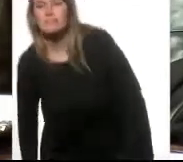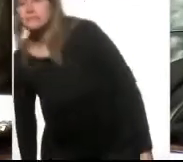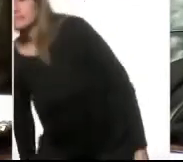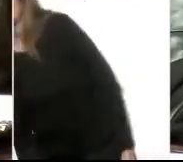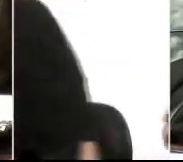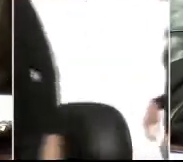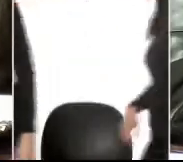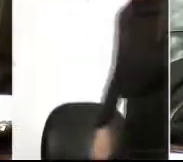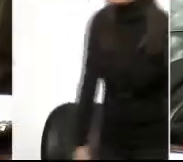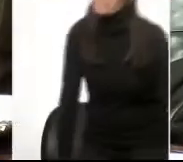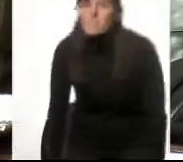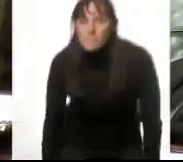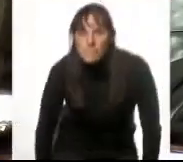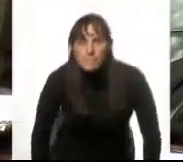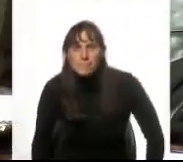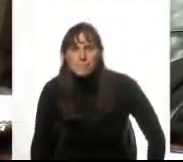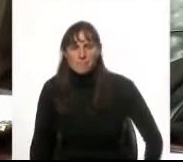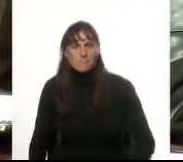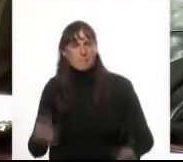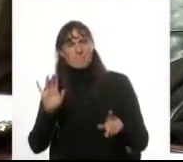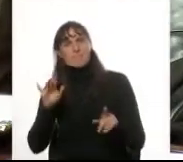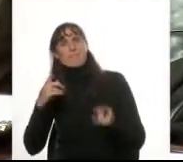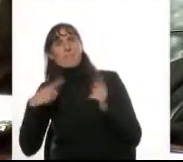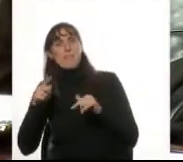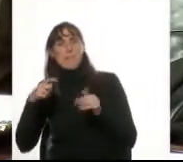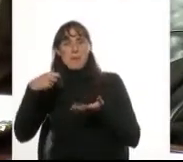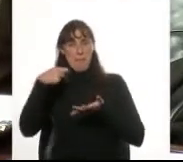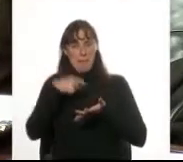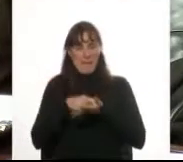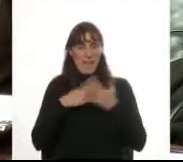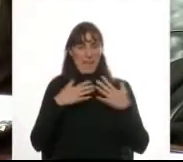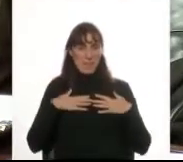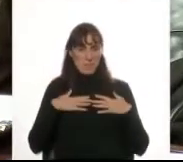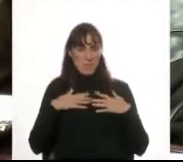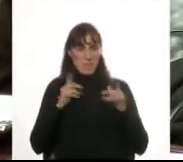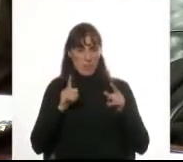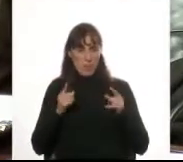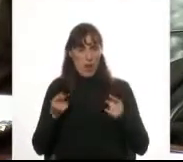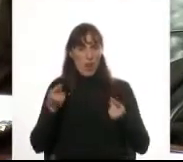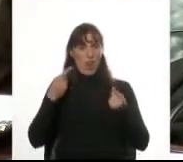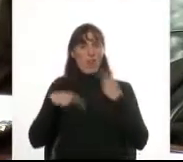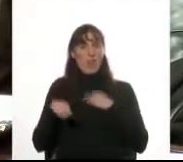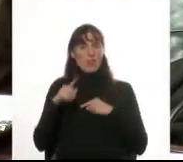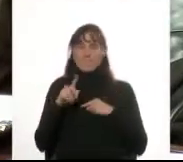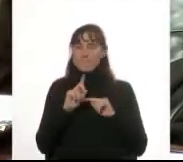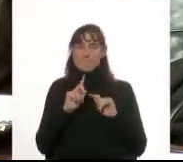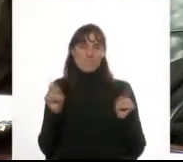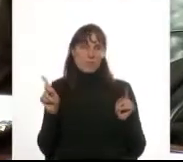No me han pagado con la misma moneda, pero no importa.